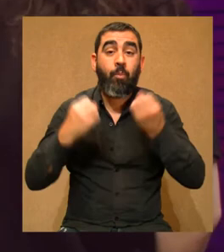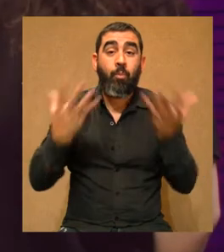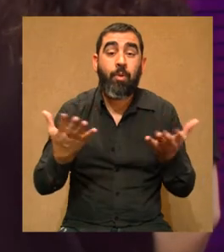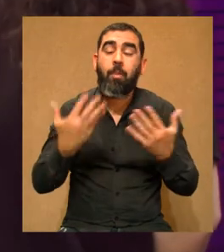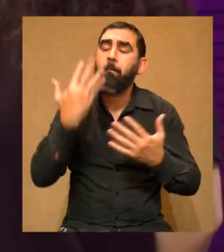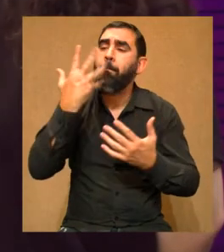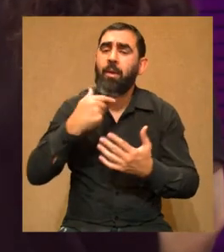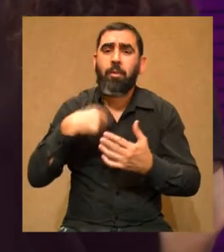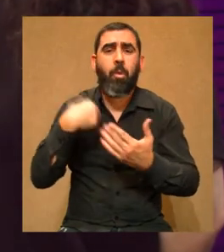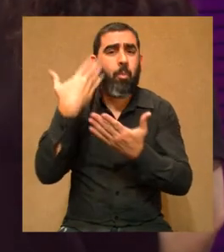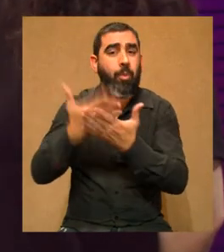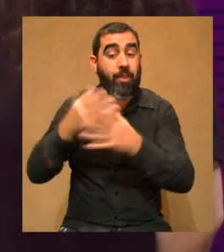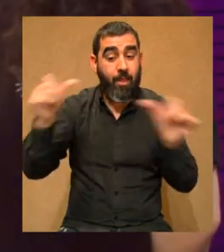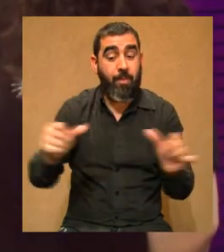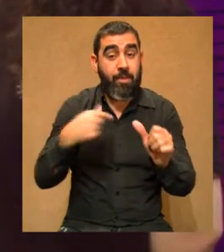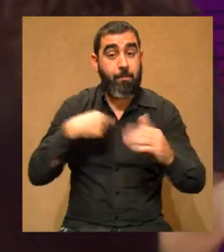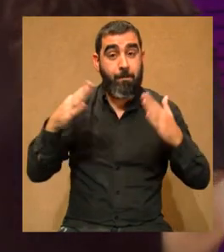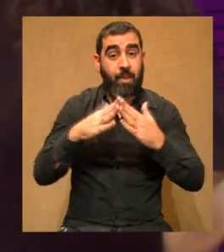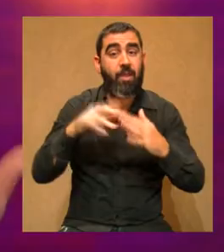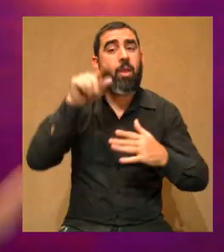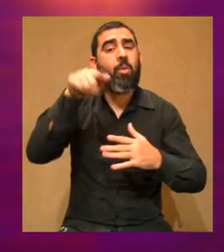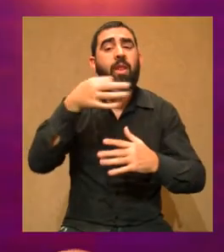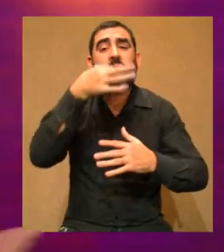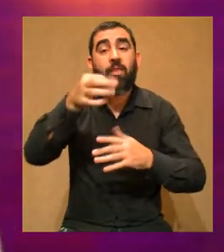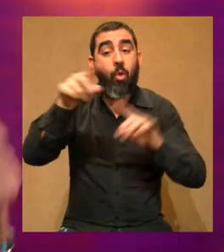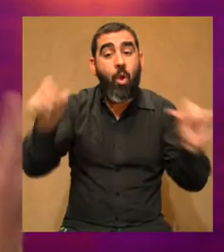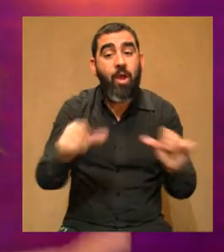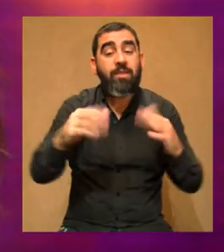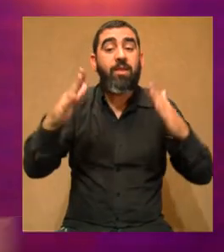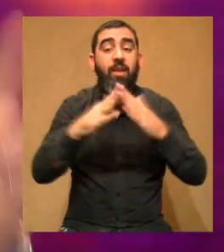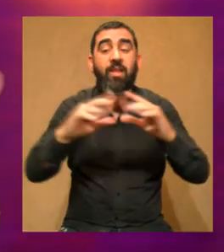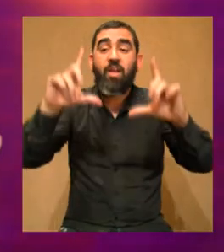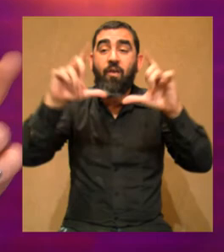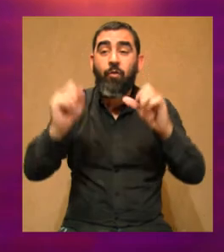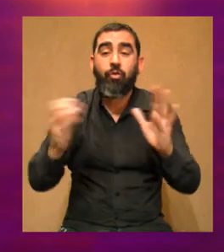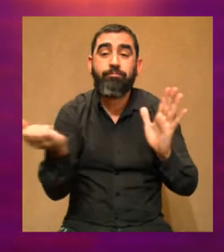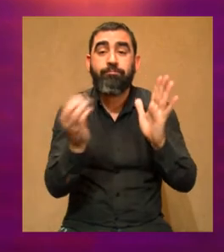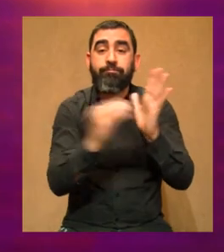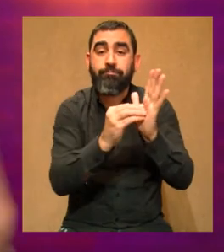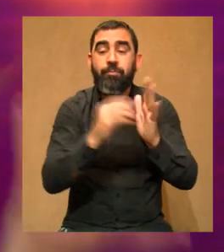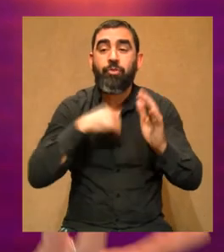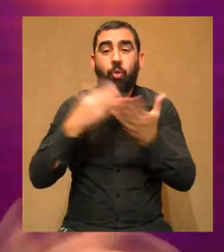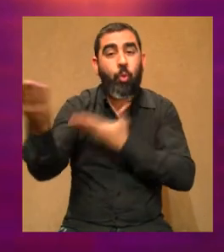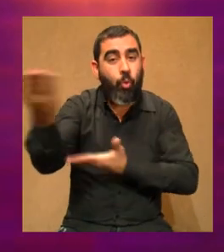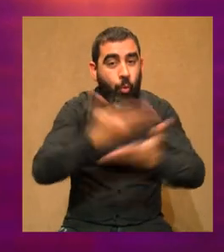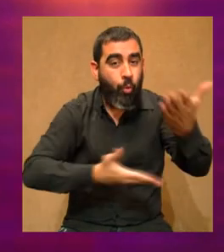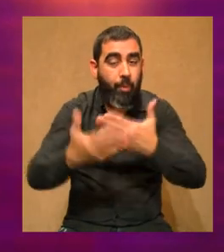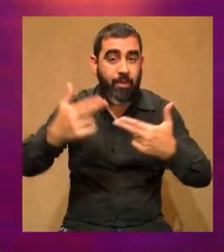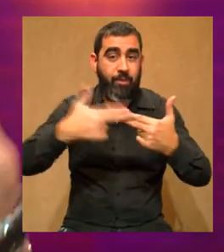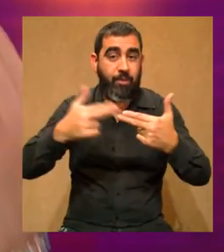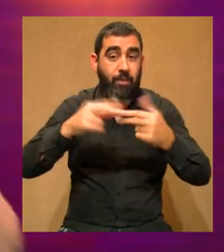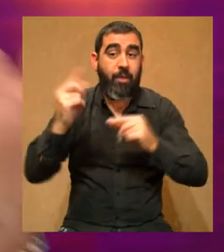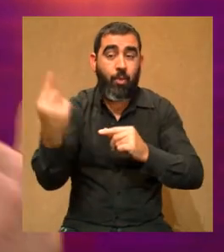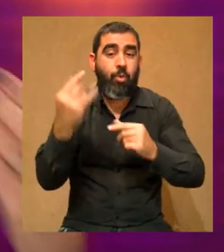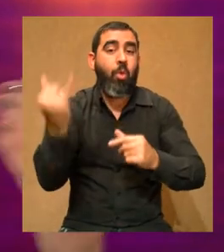bueno me encantó la propuesta me encantó para hacerlo en casa y a ustedes les digo háganlo en su casa sacan fotos nos etiquetan y nosotros lo vamos a ir compartiendo